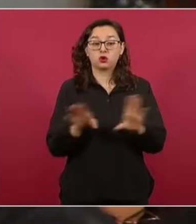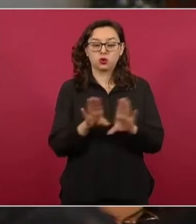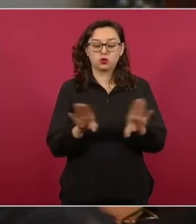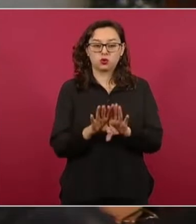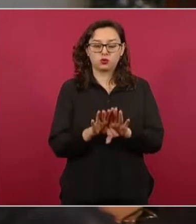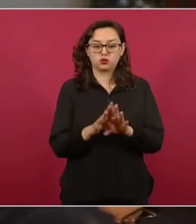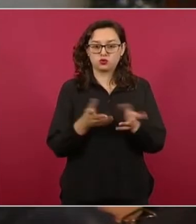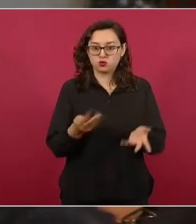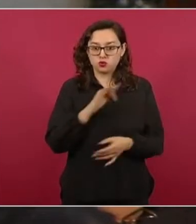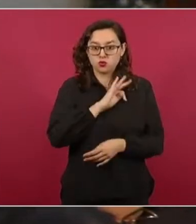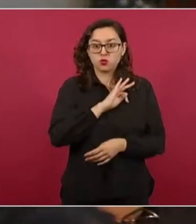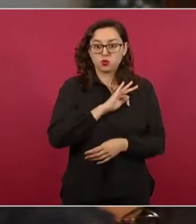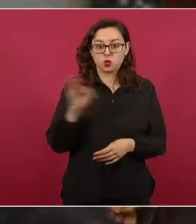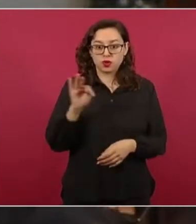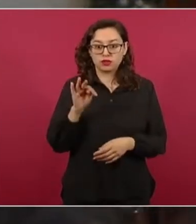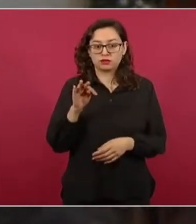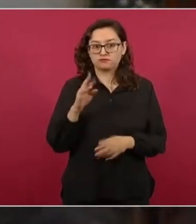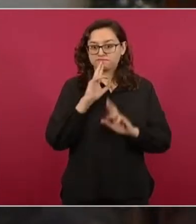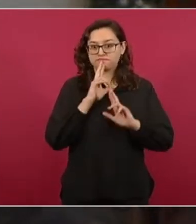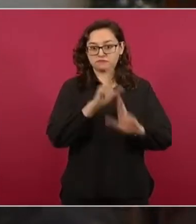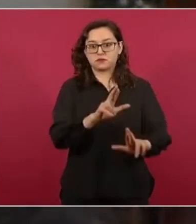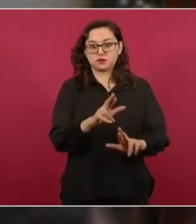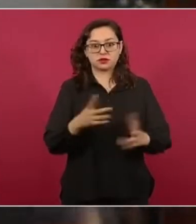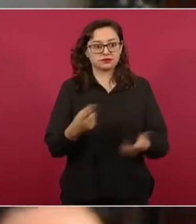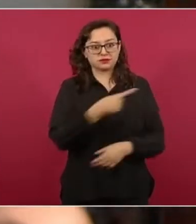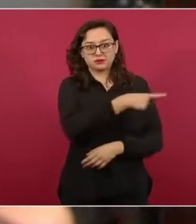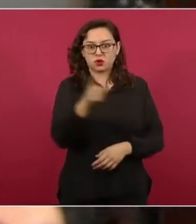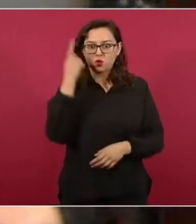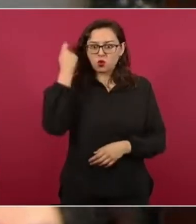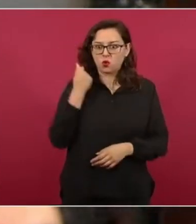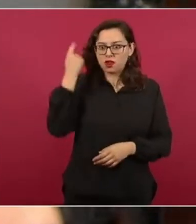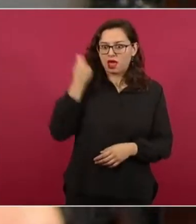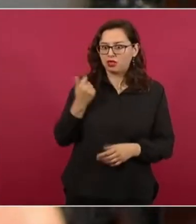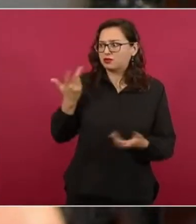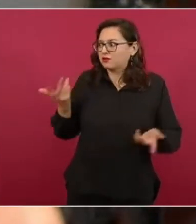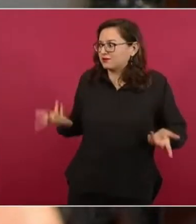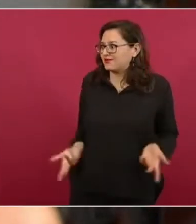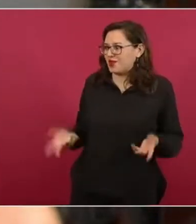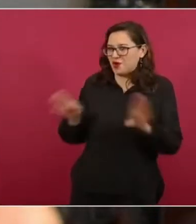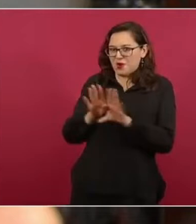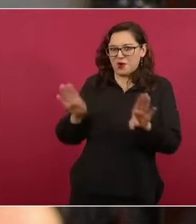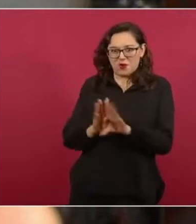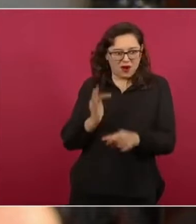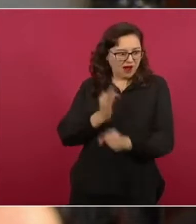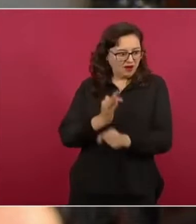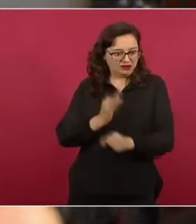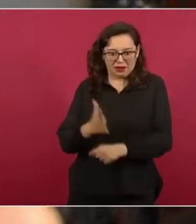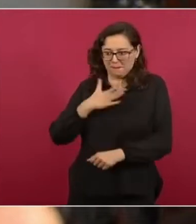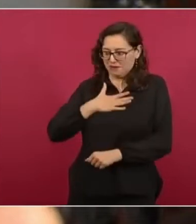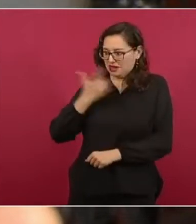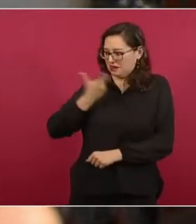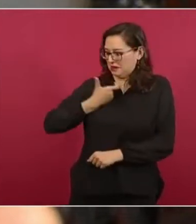y cuándo se podría dar una respuesta a los jubilados que se inconforman en todas partes del país en este segmento